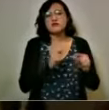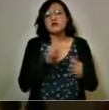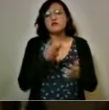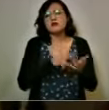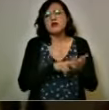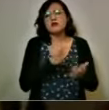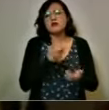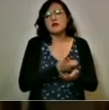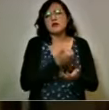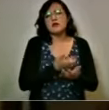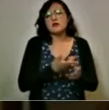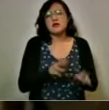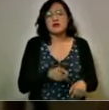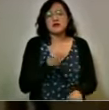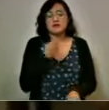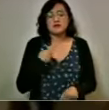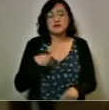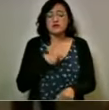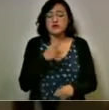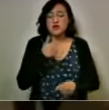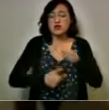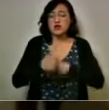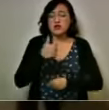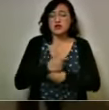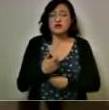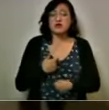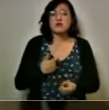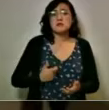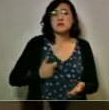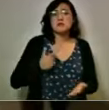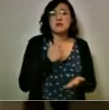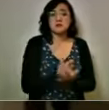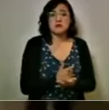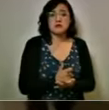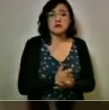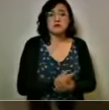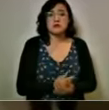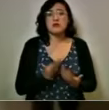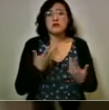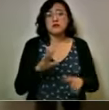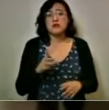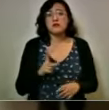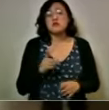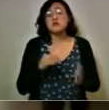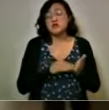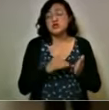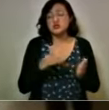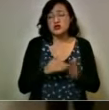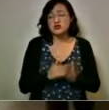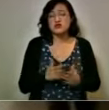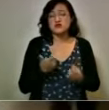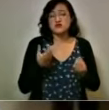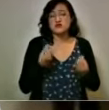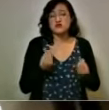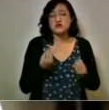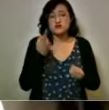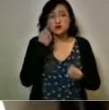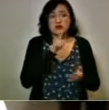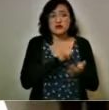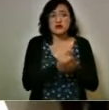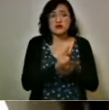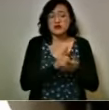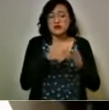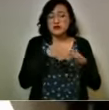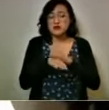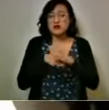inversiones. Nosotros el año pasado le hicimos una inversión de varios cientos de millones a las cuencas